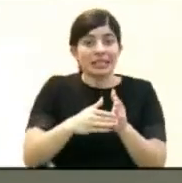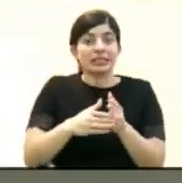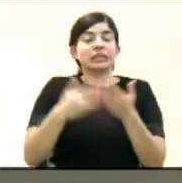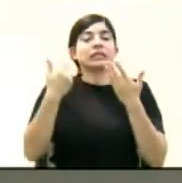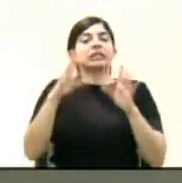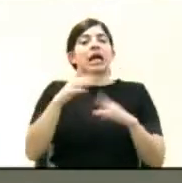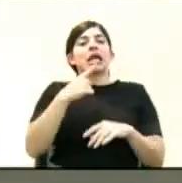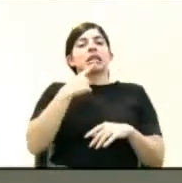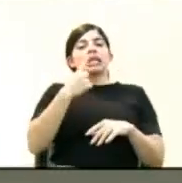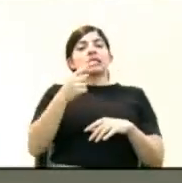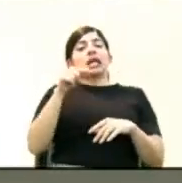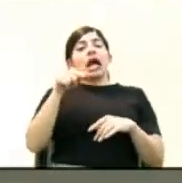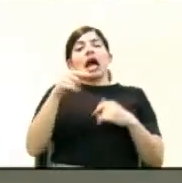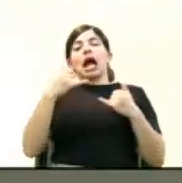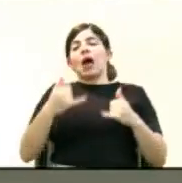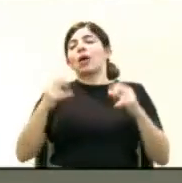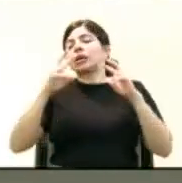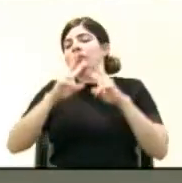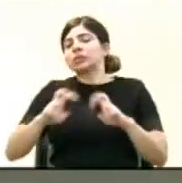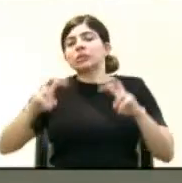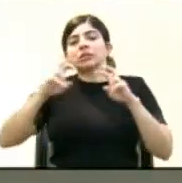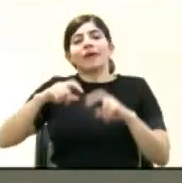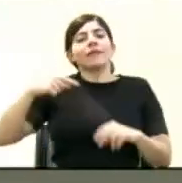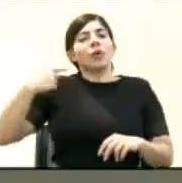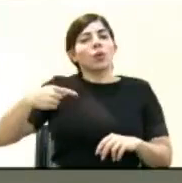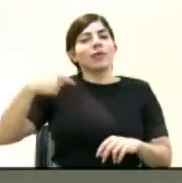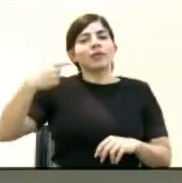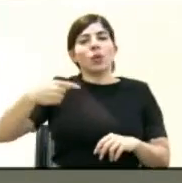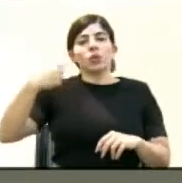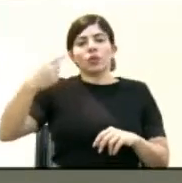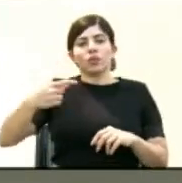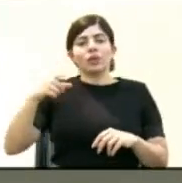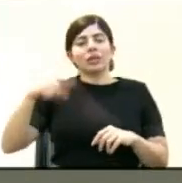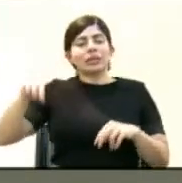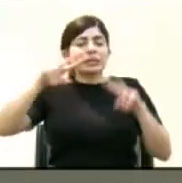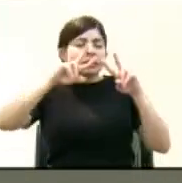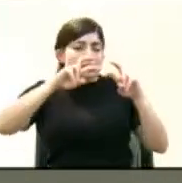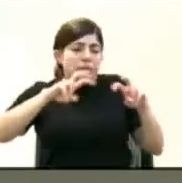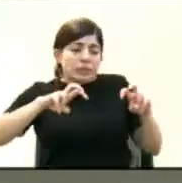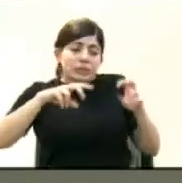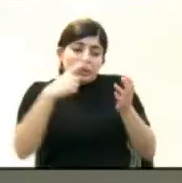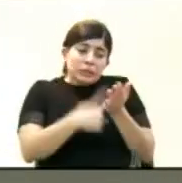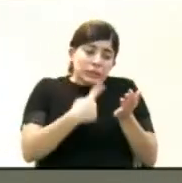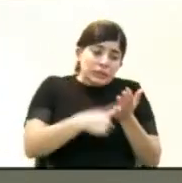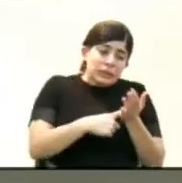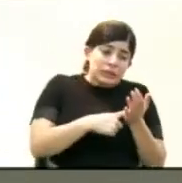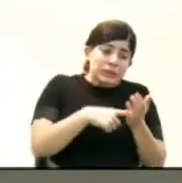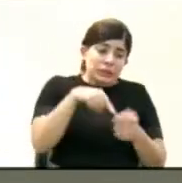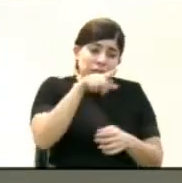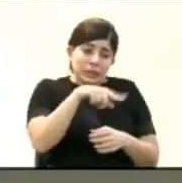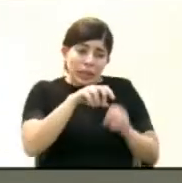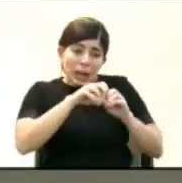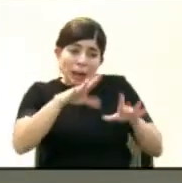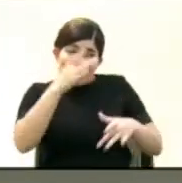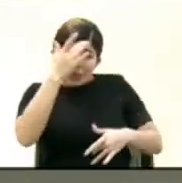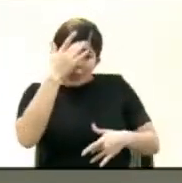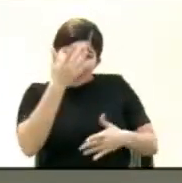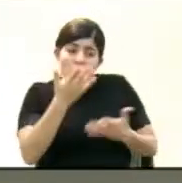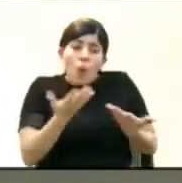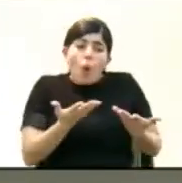desde el principio que esto es un análisis constante y es una observación y una discusión de cómo es el comportamiento epidemiológico.